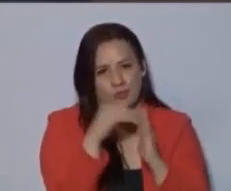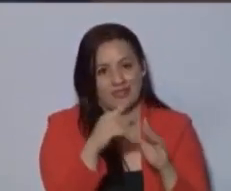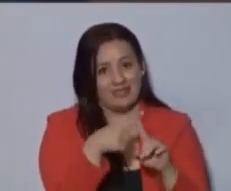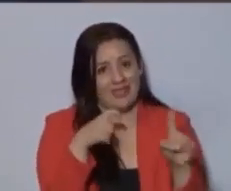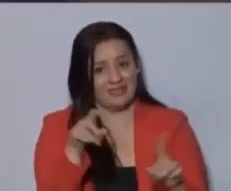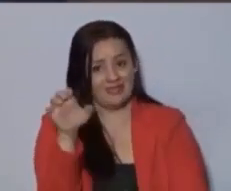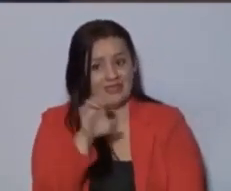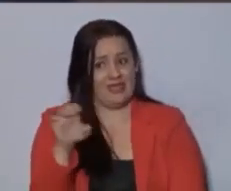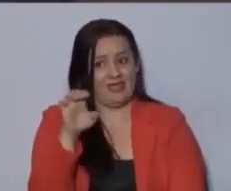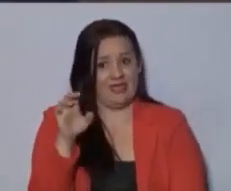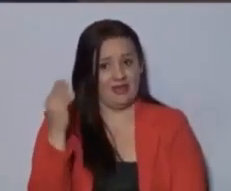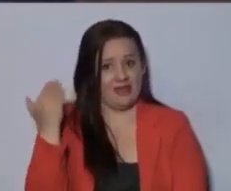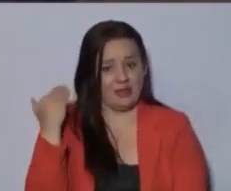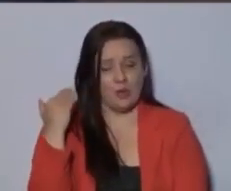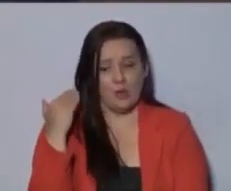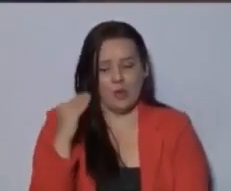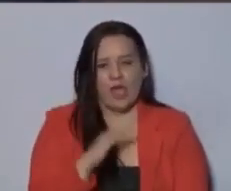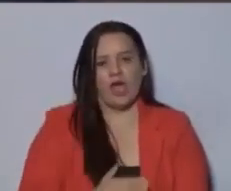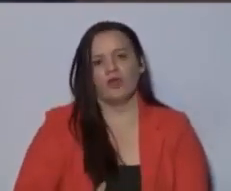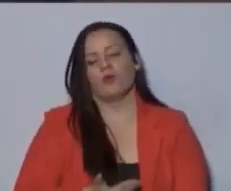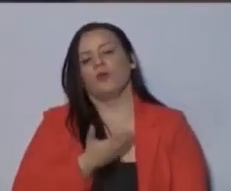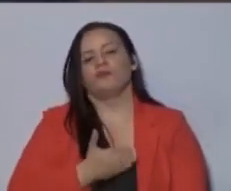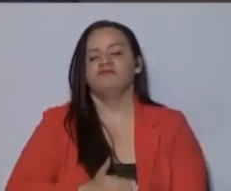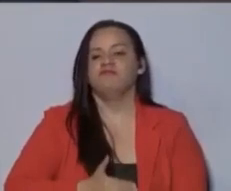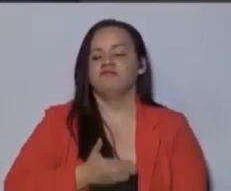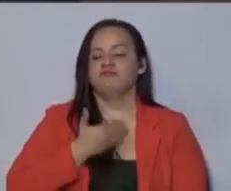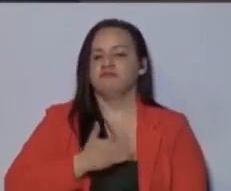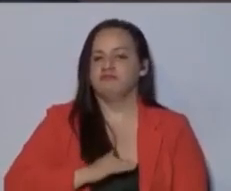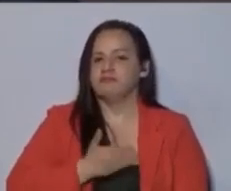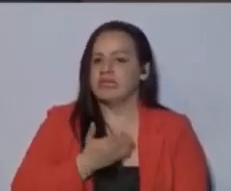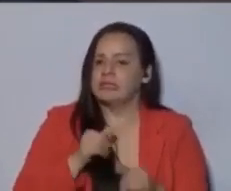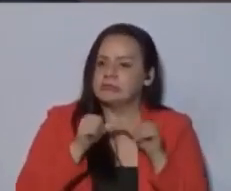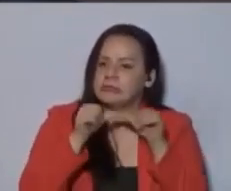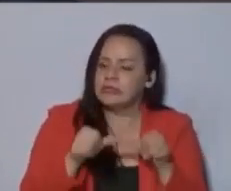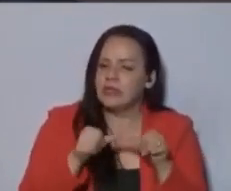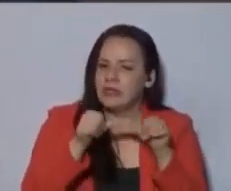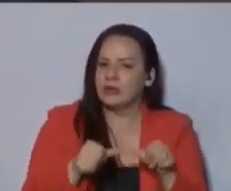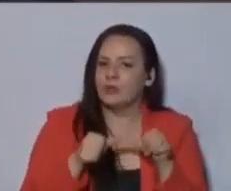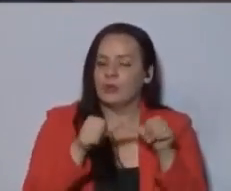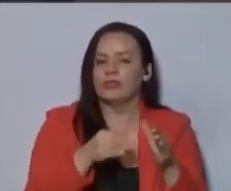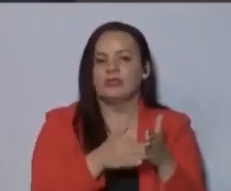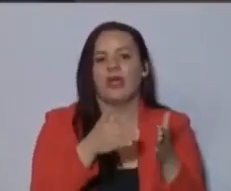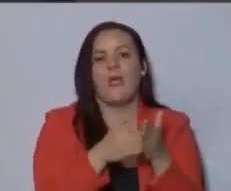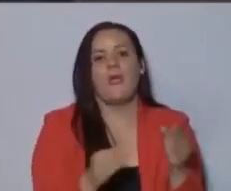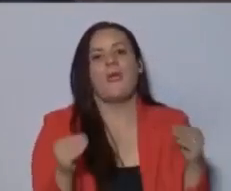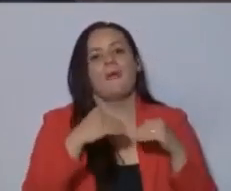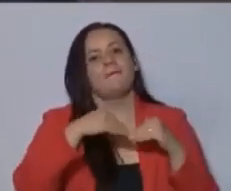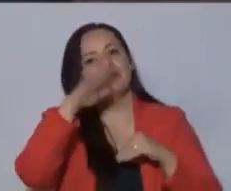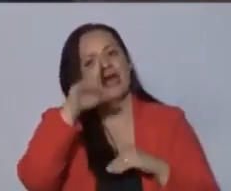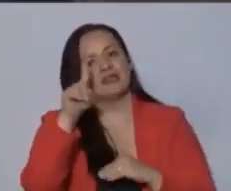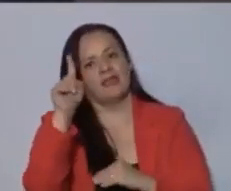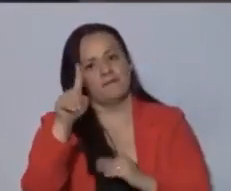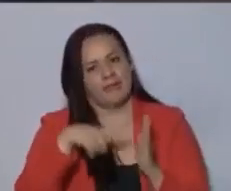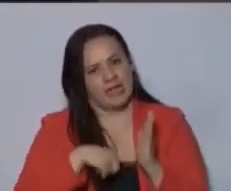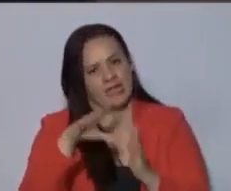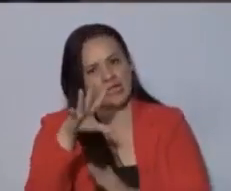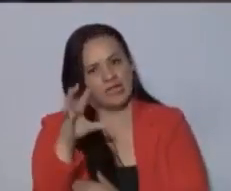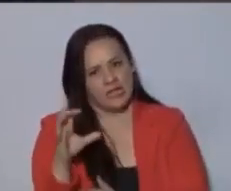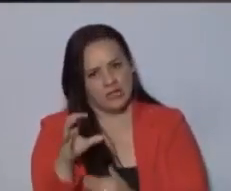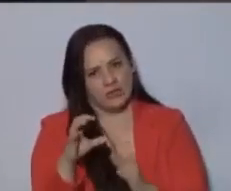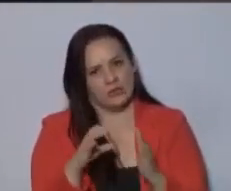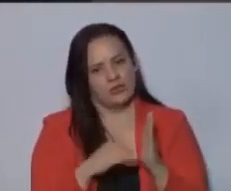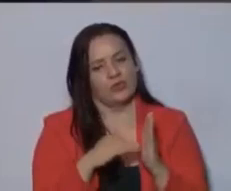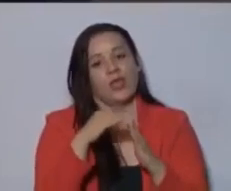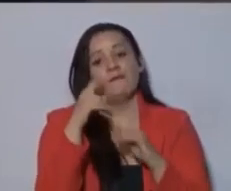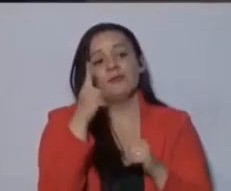Y a punta de arrogancia siguieron insistiendo en más de 1.500 millones, primero en 4.500 y después en